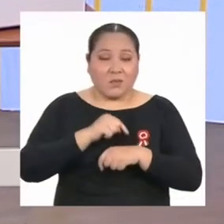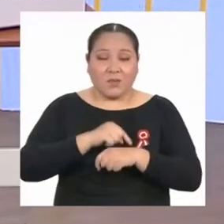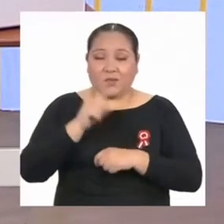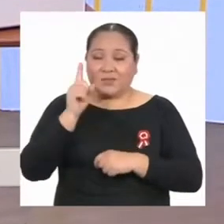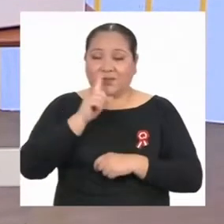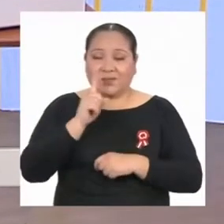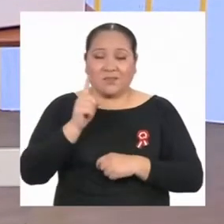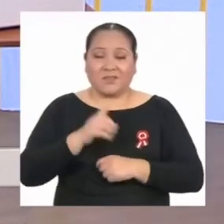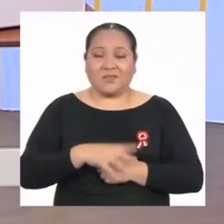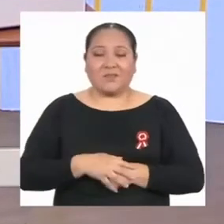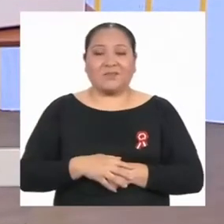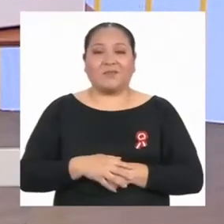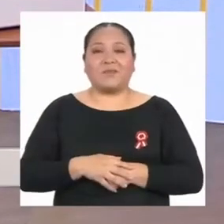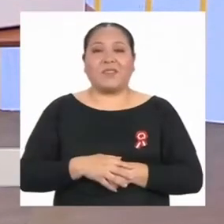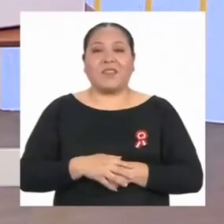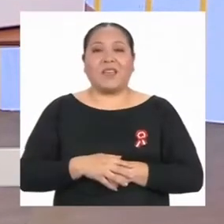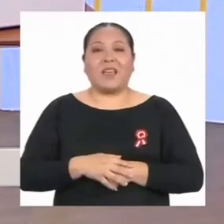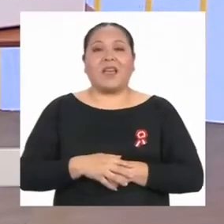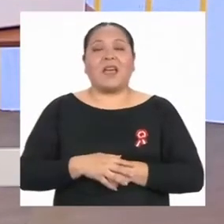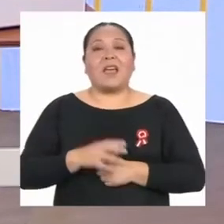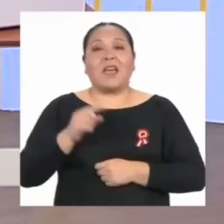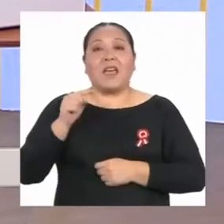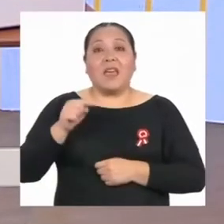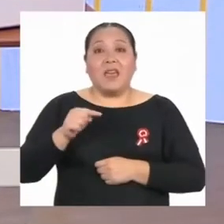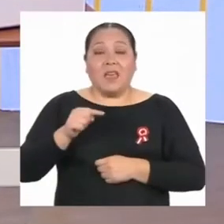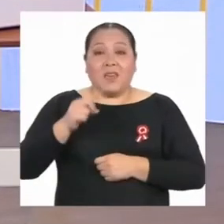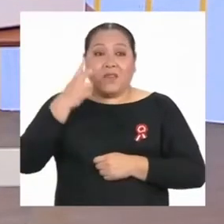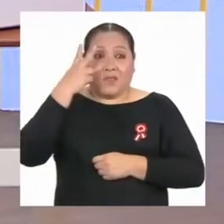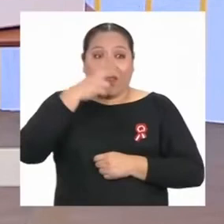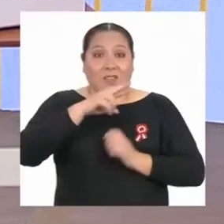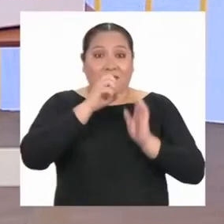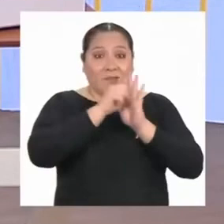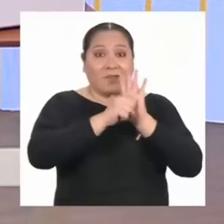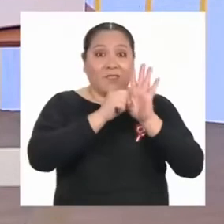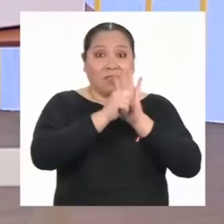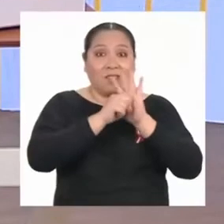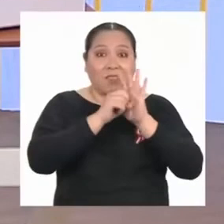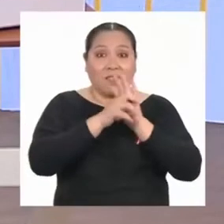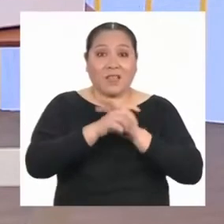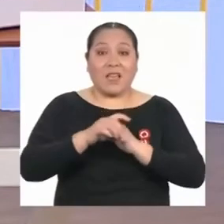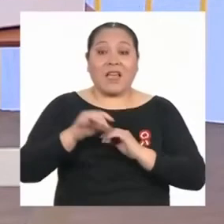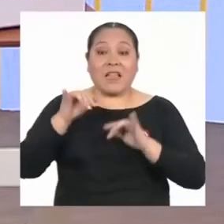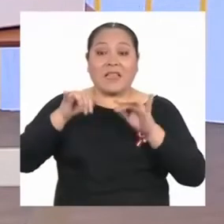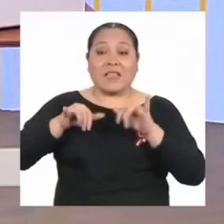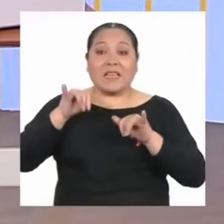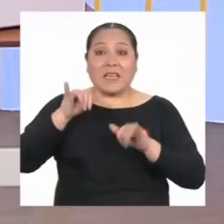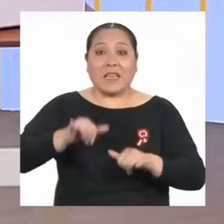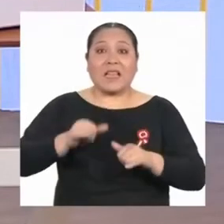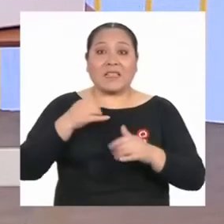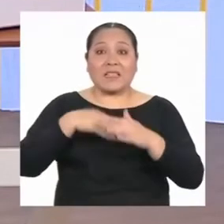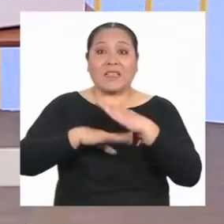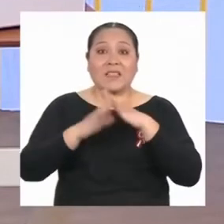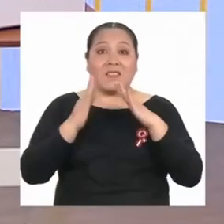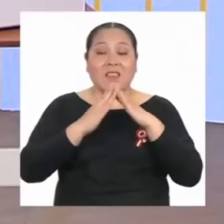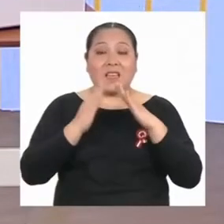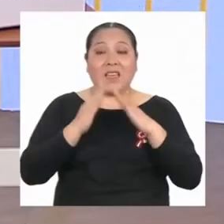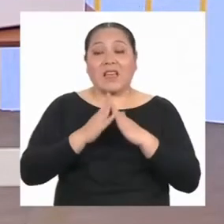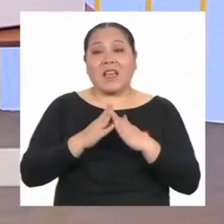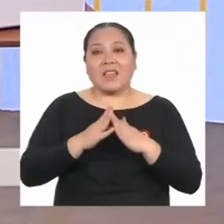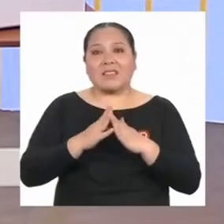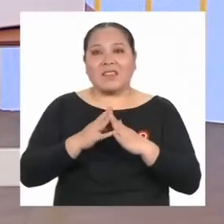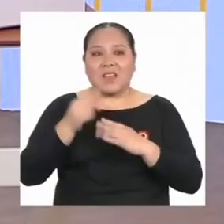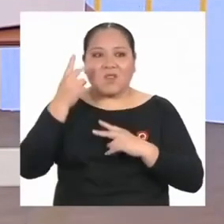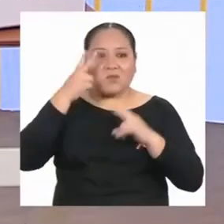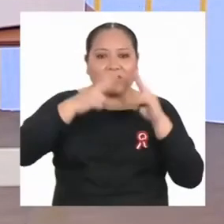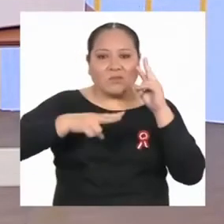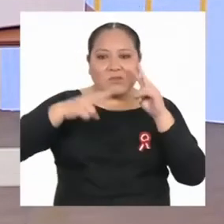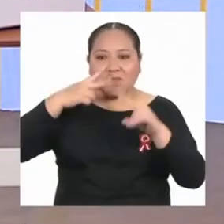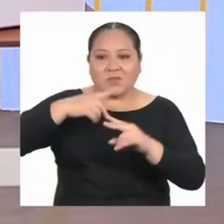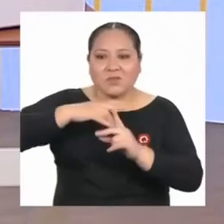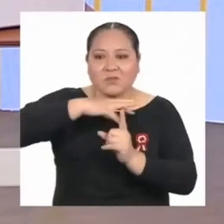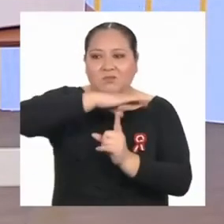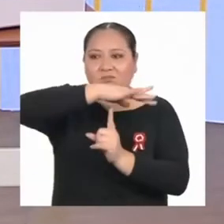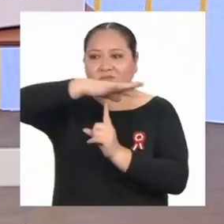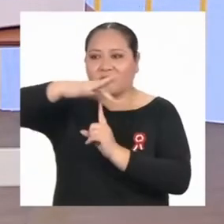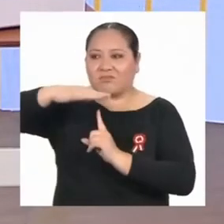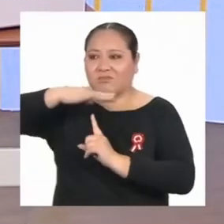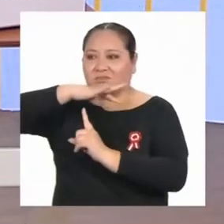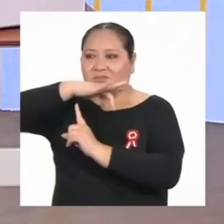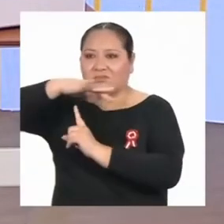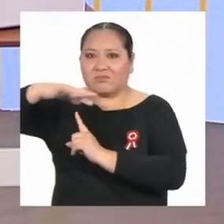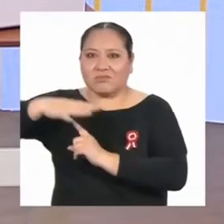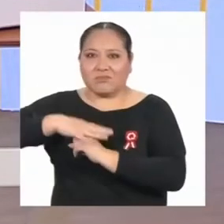en el video, la cuarentena ha dado paso a una especie de florecimiento del medio ambiente. Los agentes contaminantes del